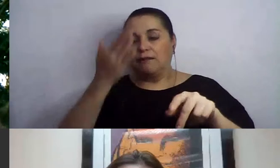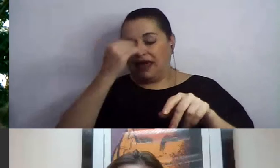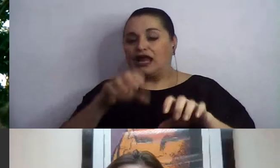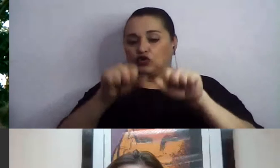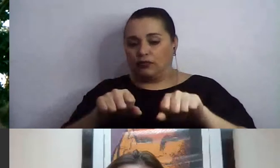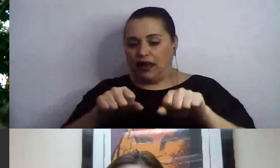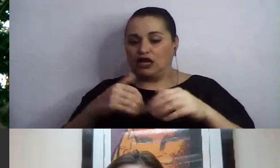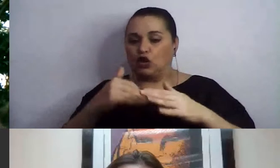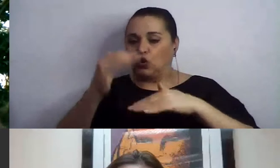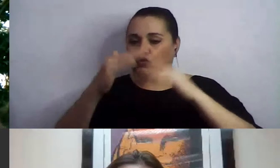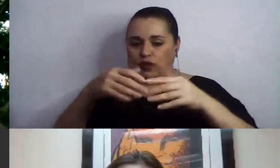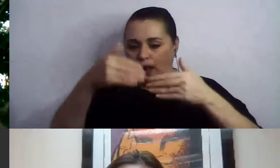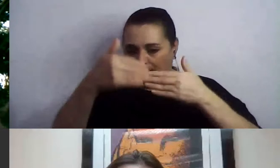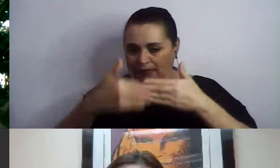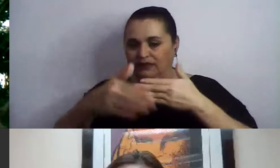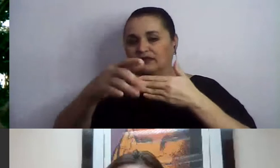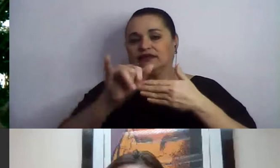construir a partir de ello